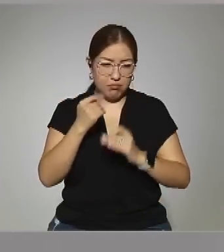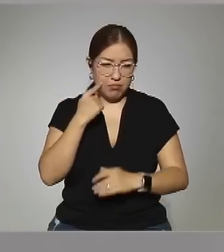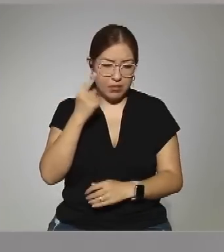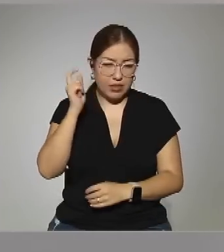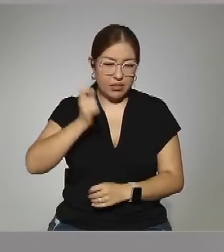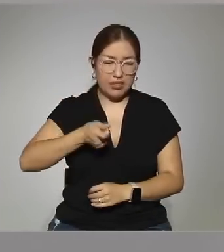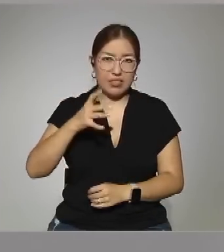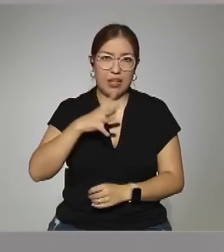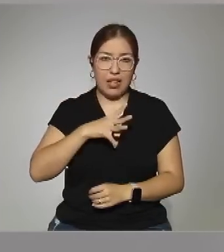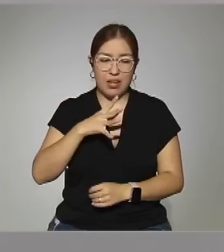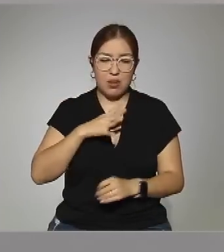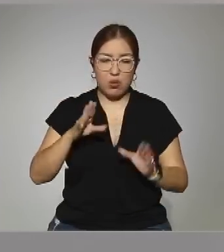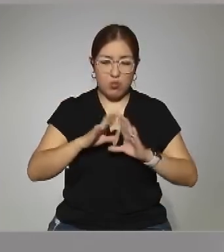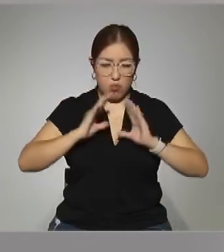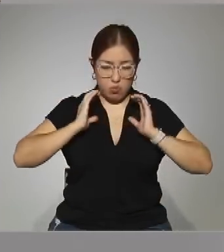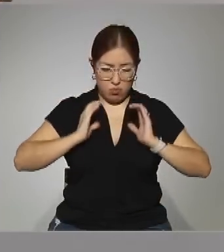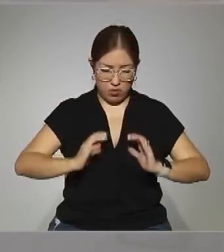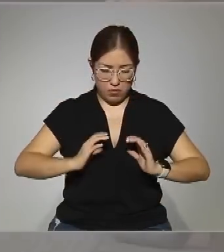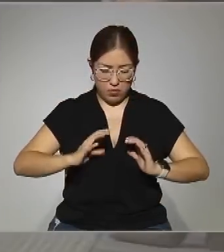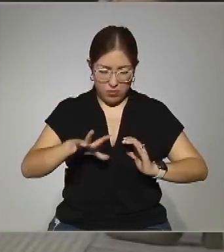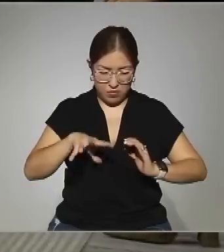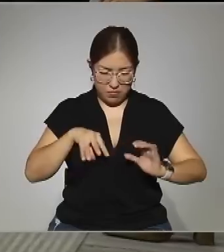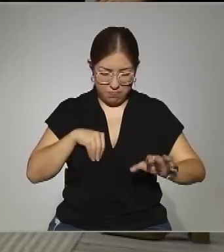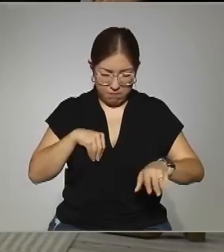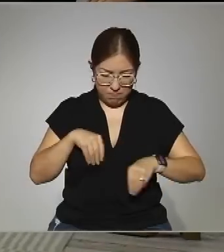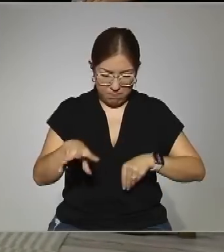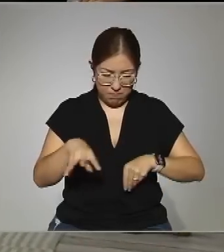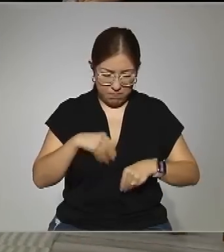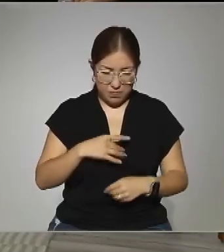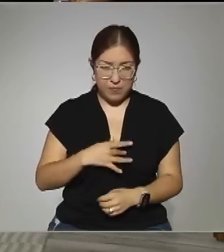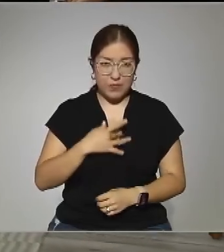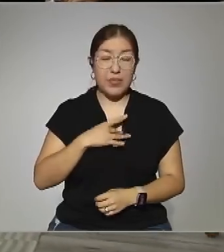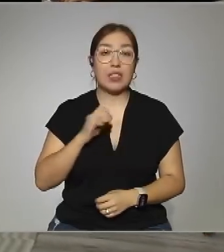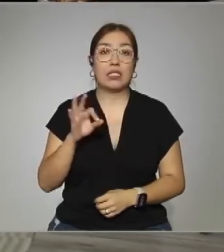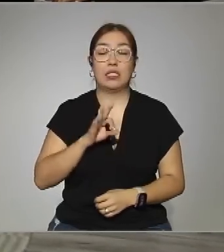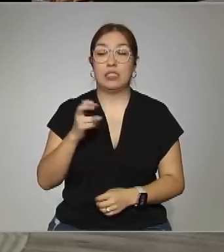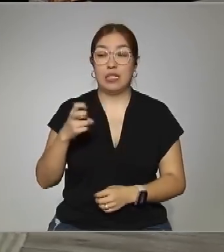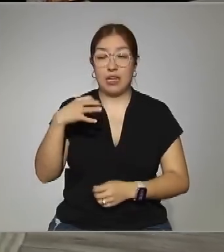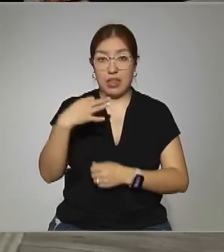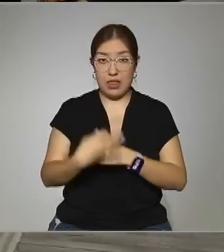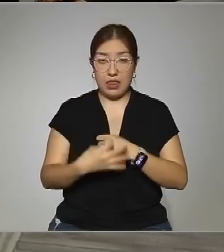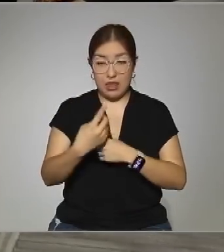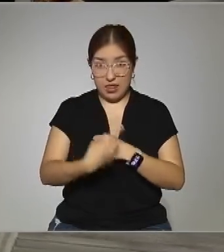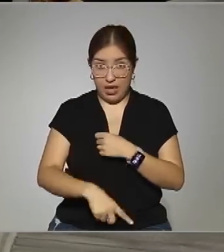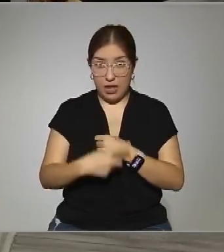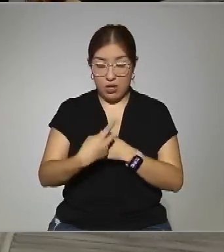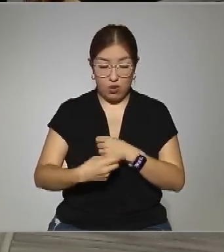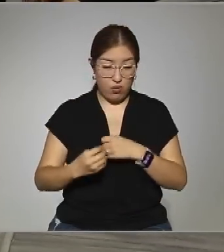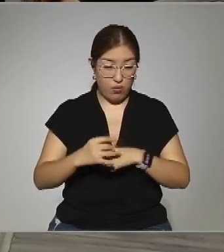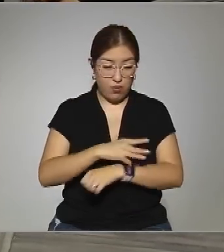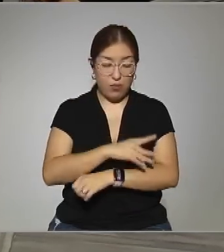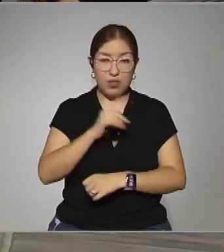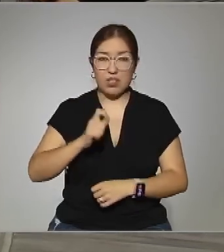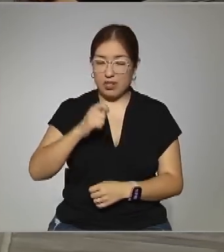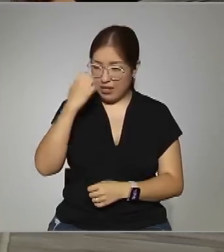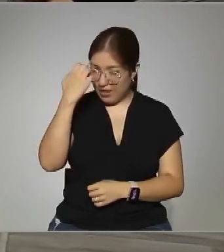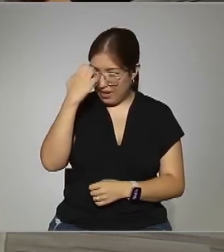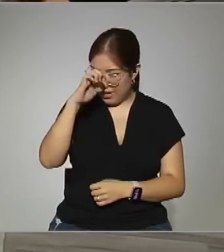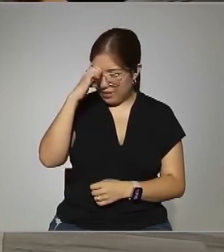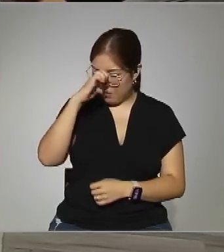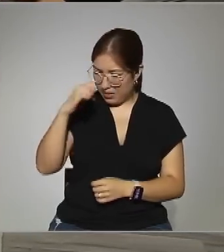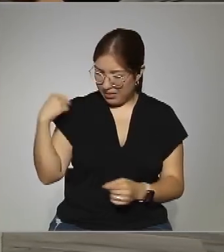una somatización. Entonces, si pudiéramos hablar del daño emocional como tal, es una experiencia que dejó un